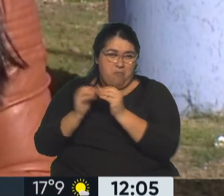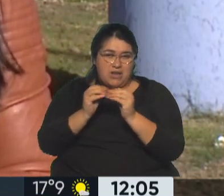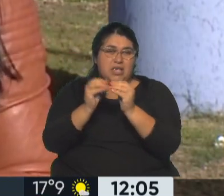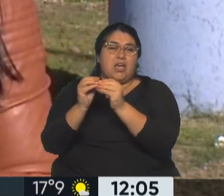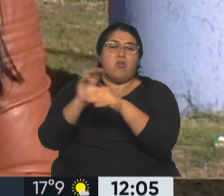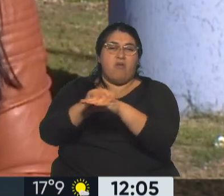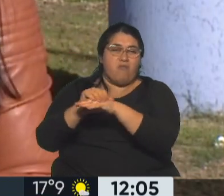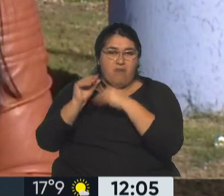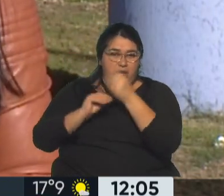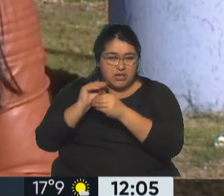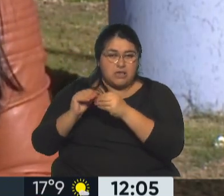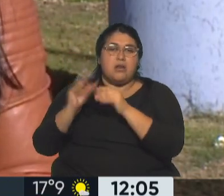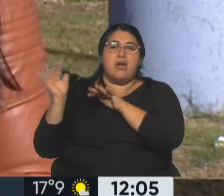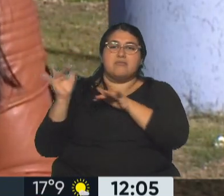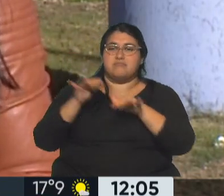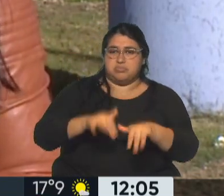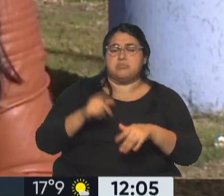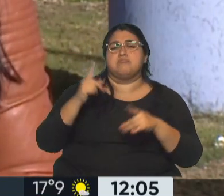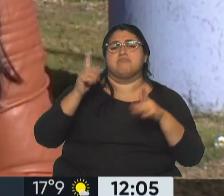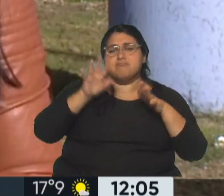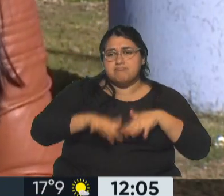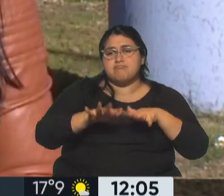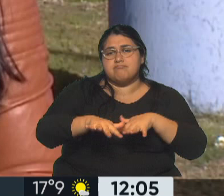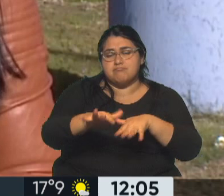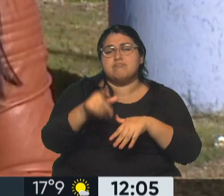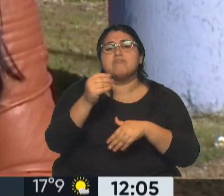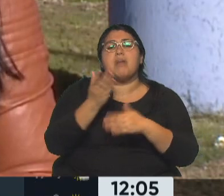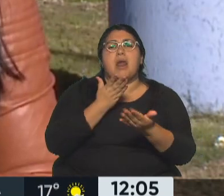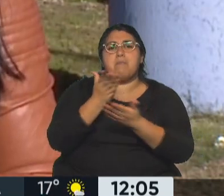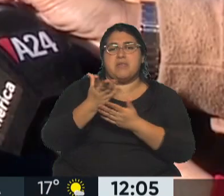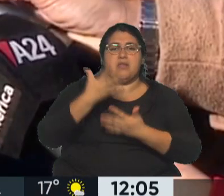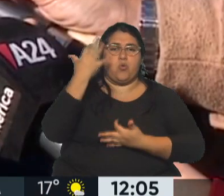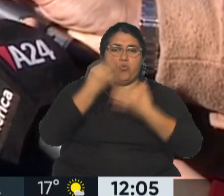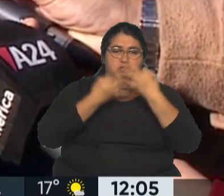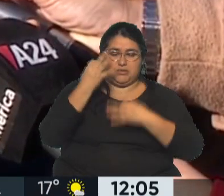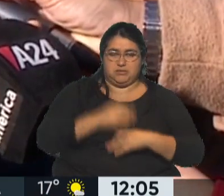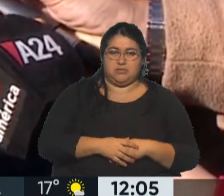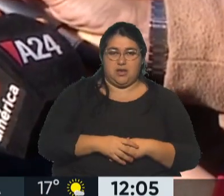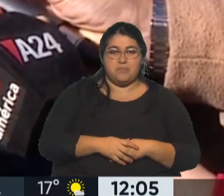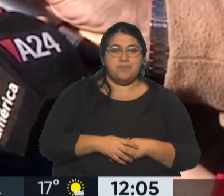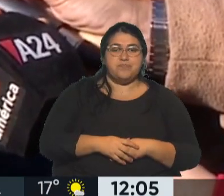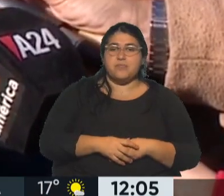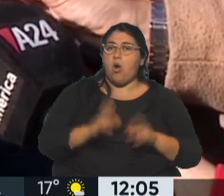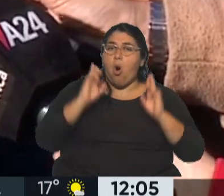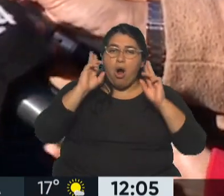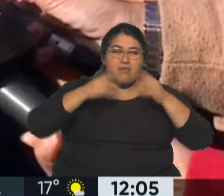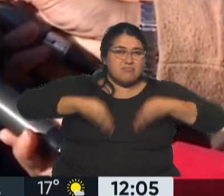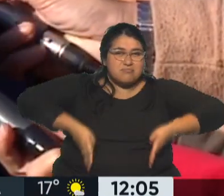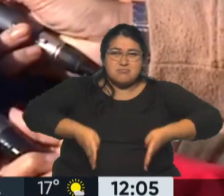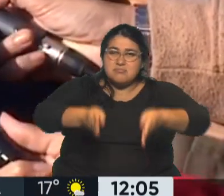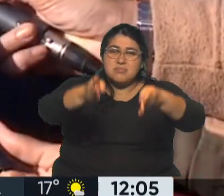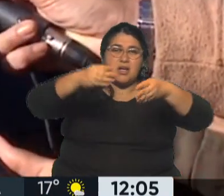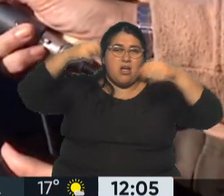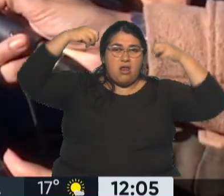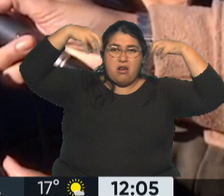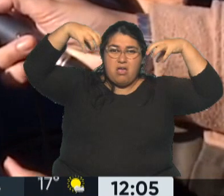choferes asesinados, se movilizaron hacia la rotonda de San Justo para seguir exigiendo justicia. Que iluminen toda la Ruta 3 con luces